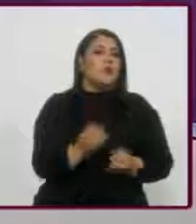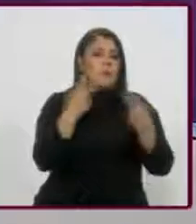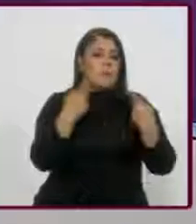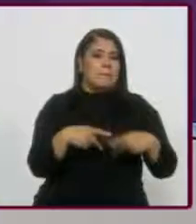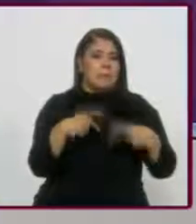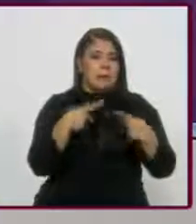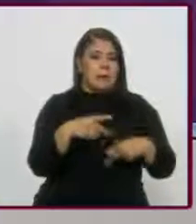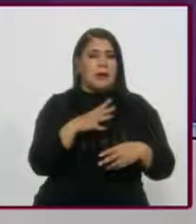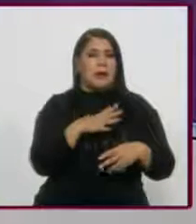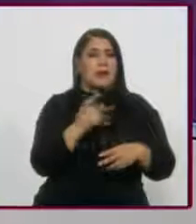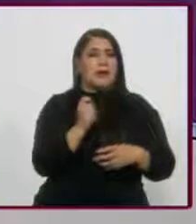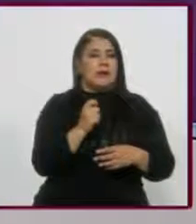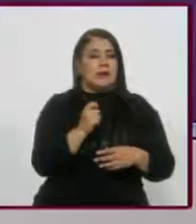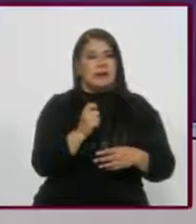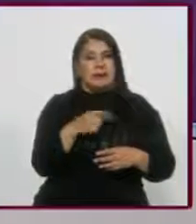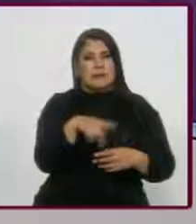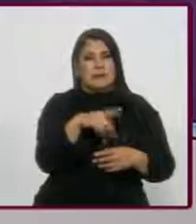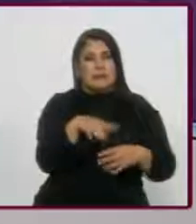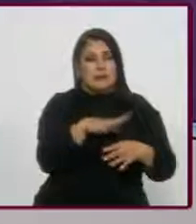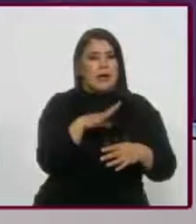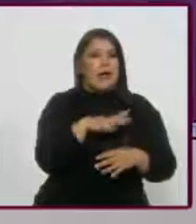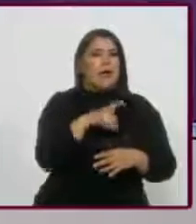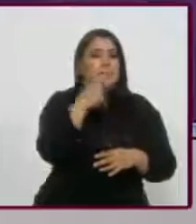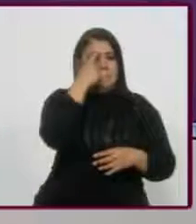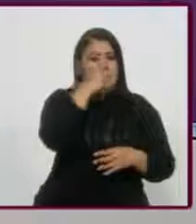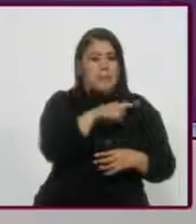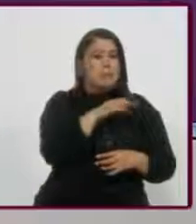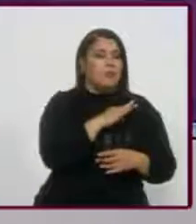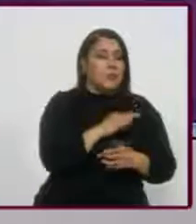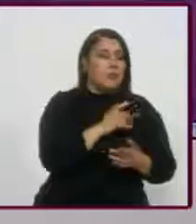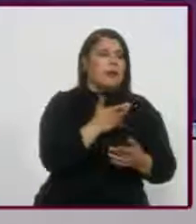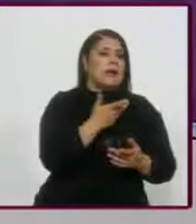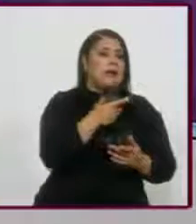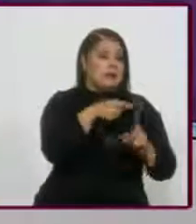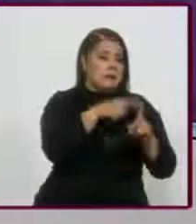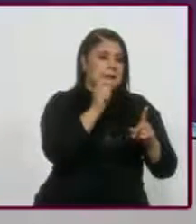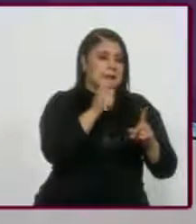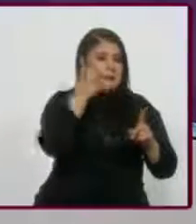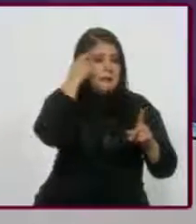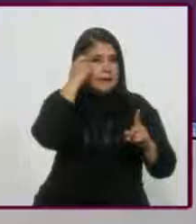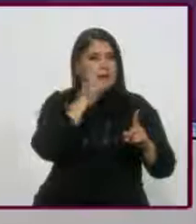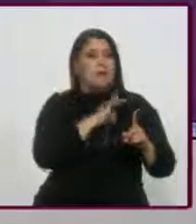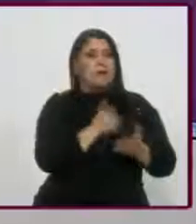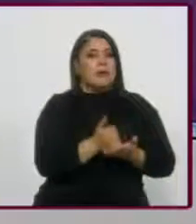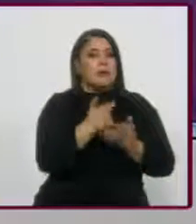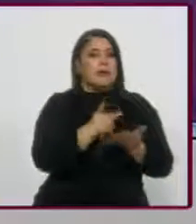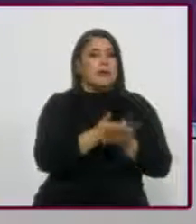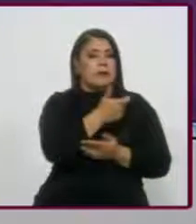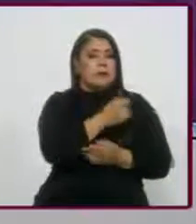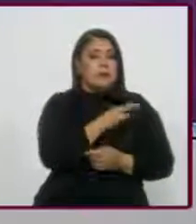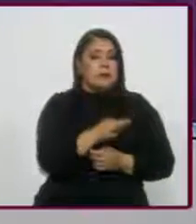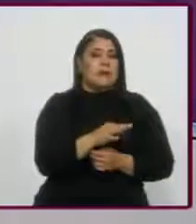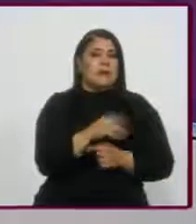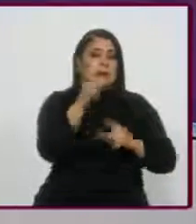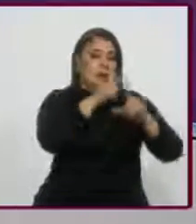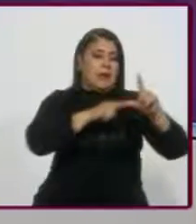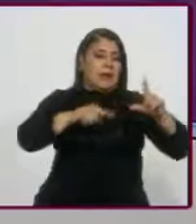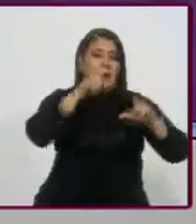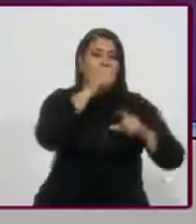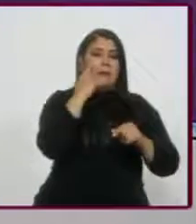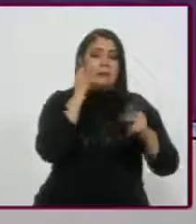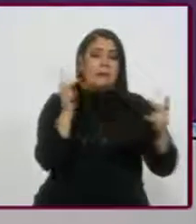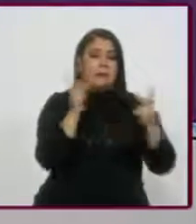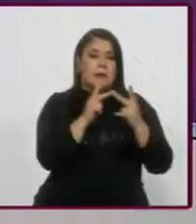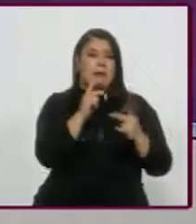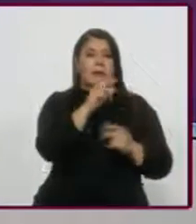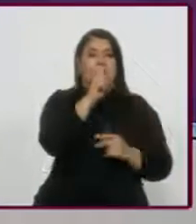que tienen los recursos suficientes para contar con esta ayuda y la capacidad de pago. Si vemos, son porcentajes muy